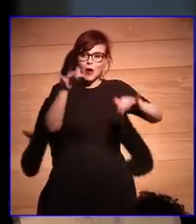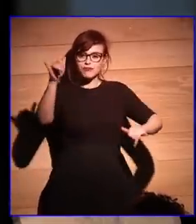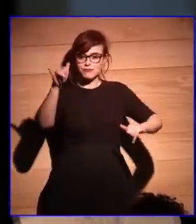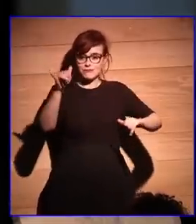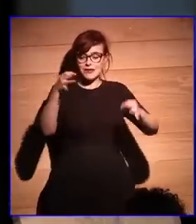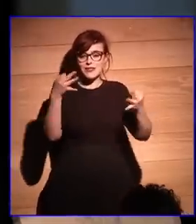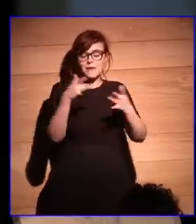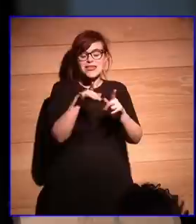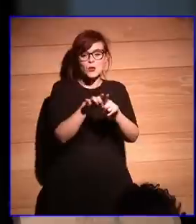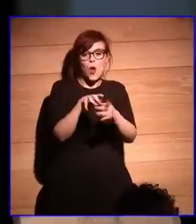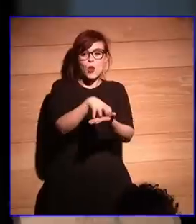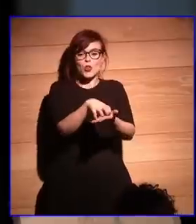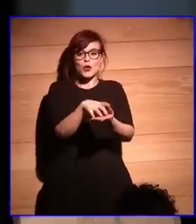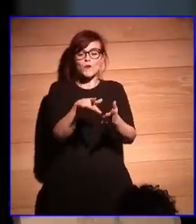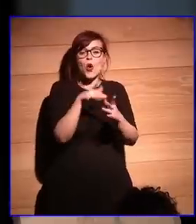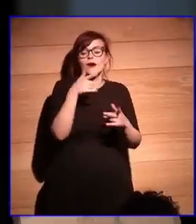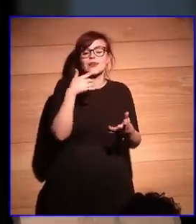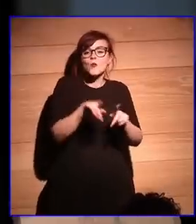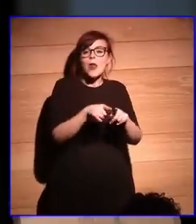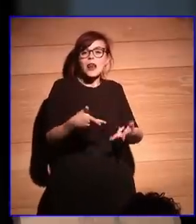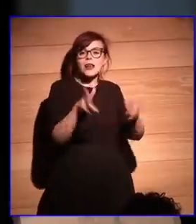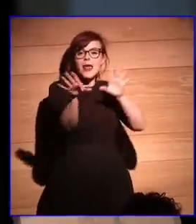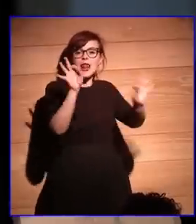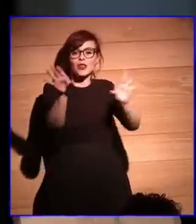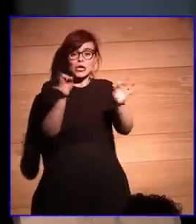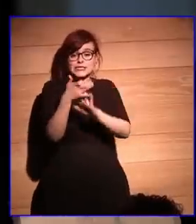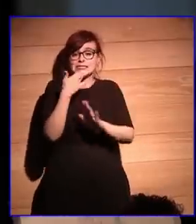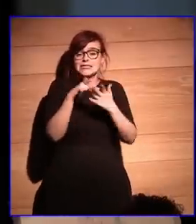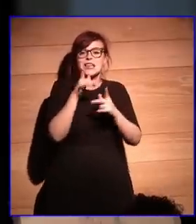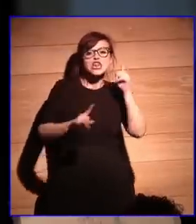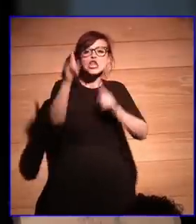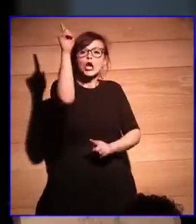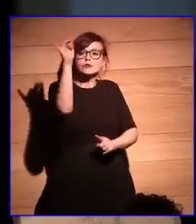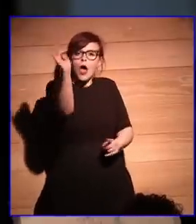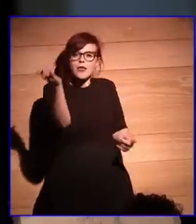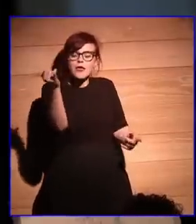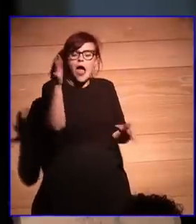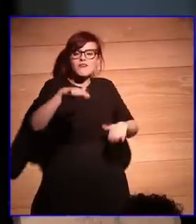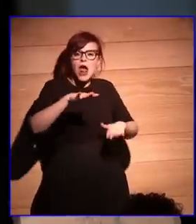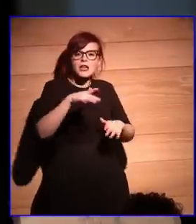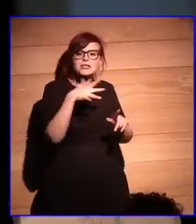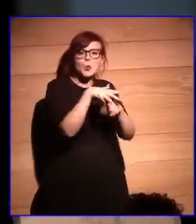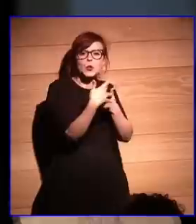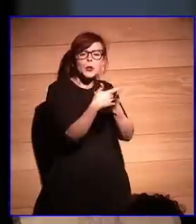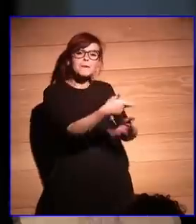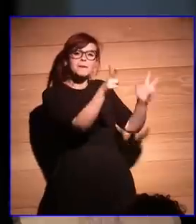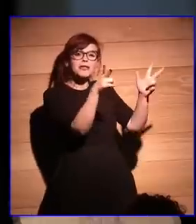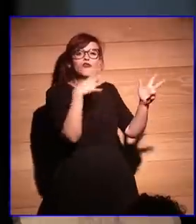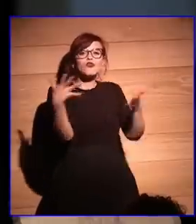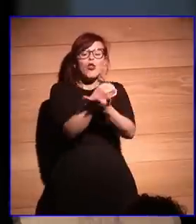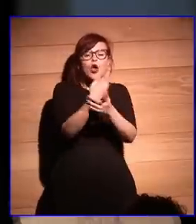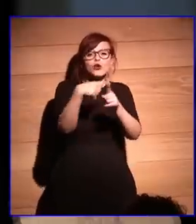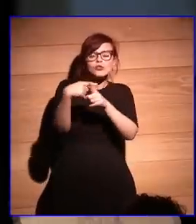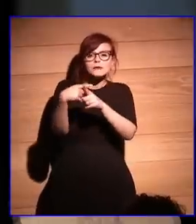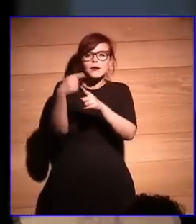famosa diatriba sobre el libre albedrío y por qué, si Dios existe, permite determinadas cosas. Uh-huh. Y en realidad el mal es